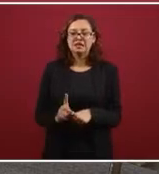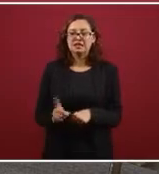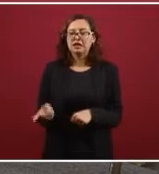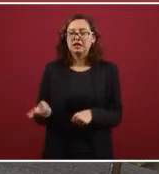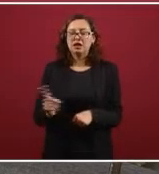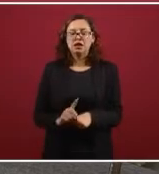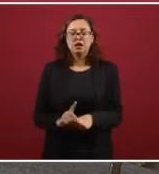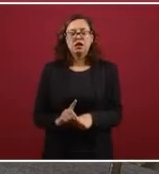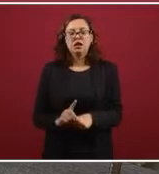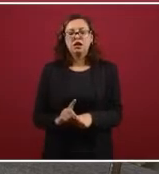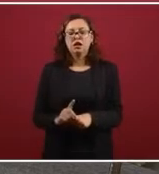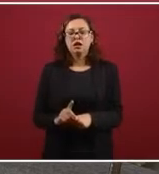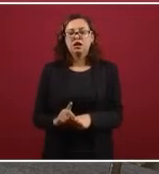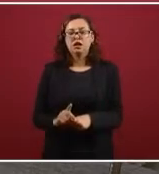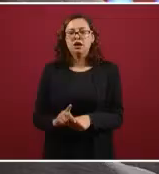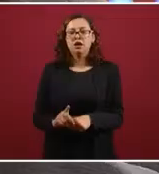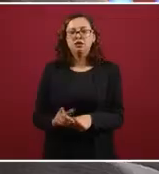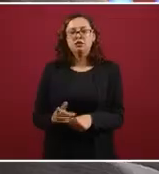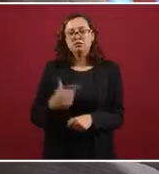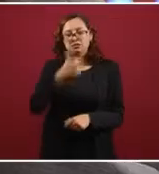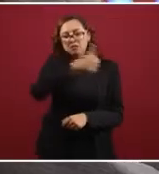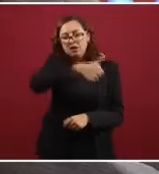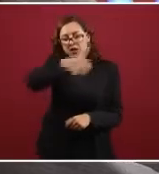situación migratoria de cada una de las personas.